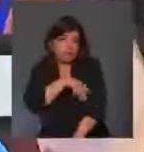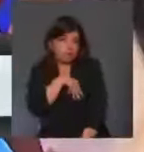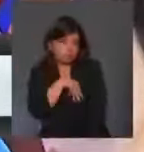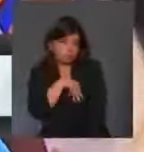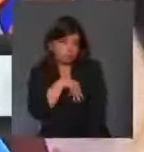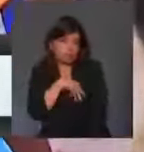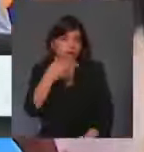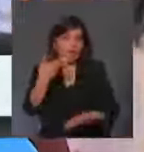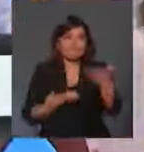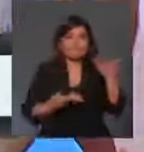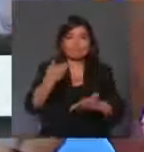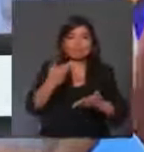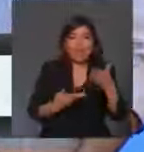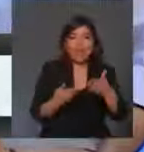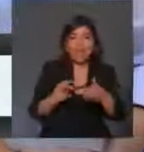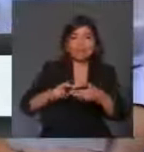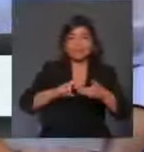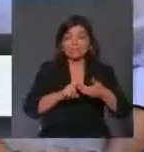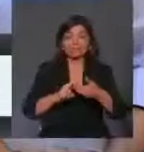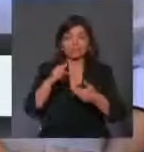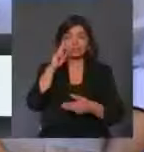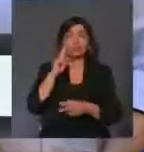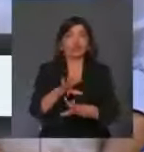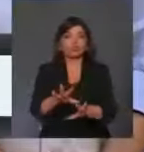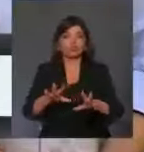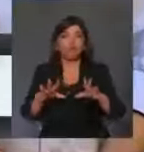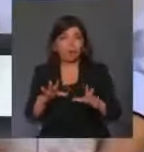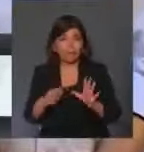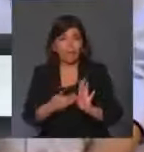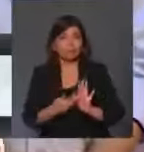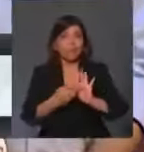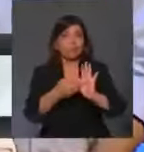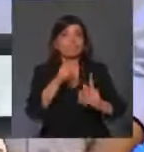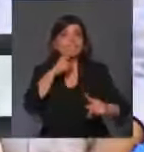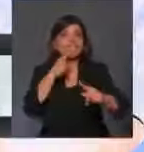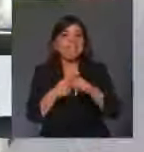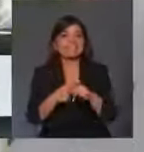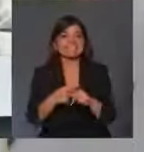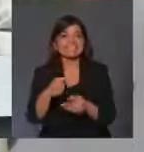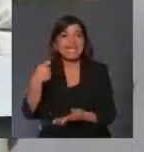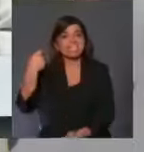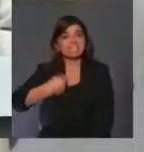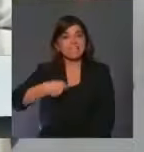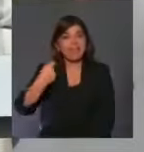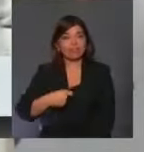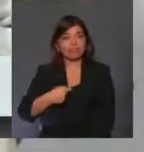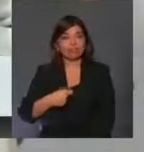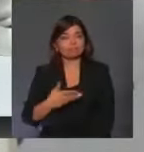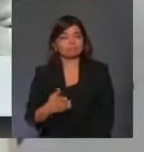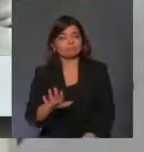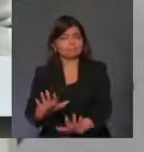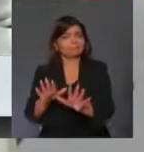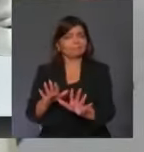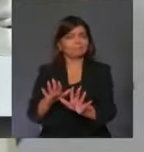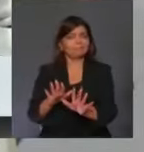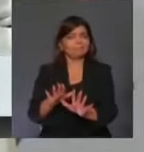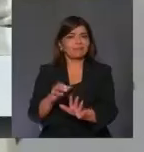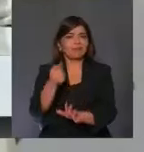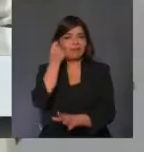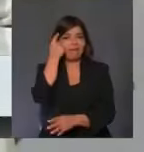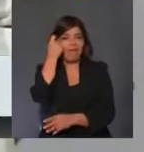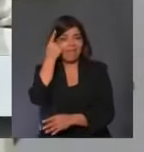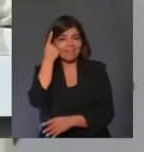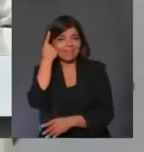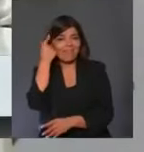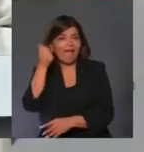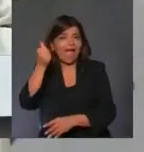de la coalición reaccionaron con sorpresa ante la propuesta del ex senador Larraín. La idea que ayer lanzó